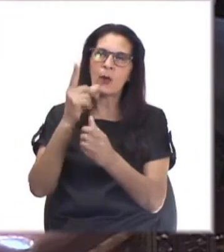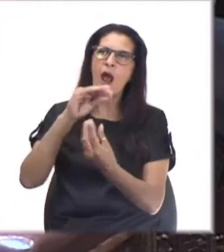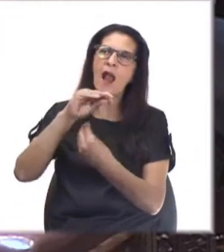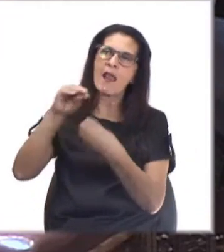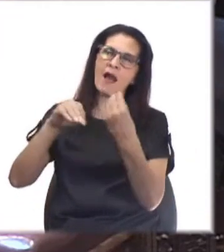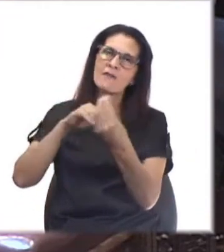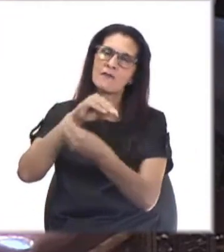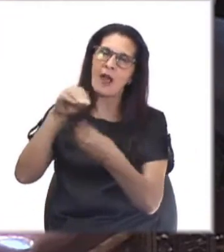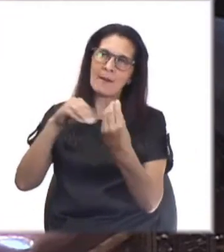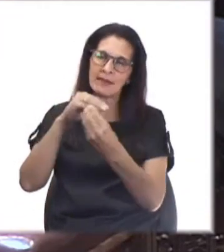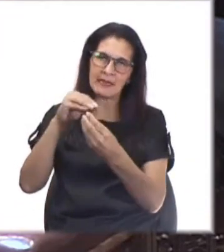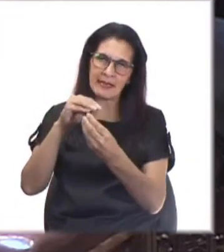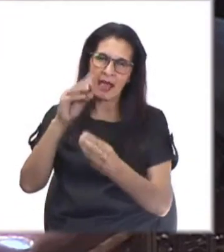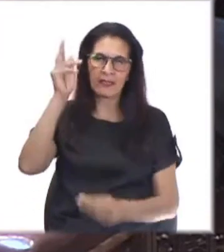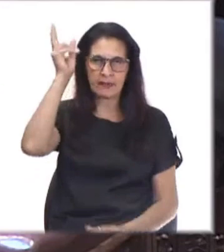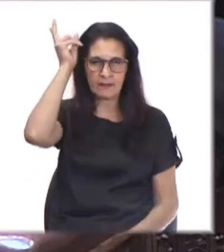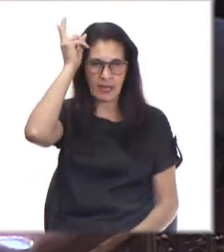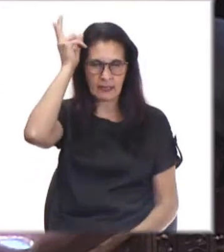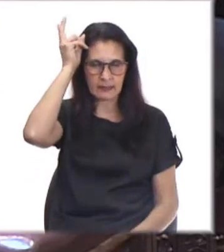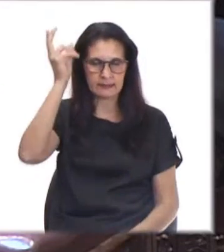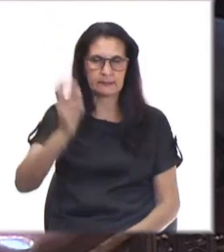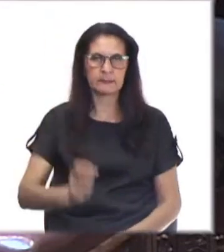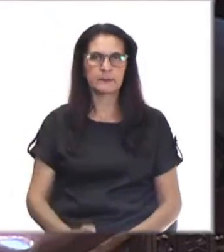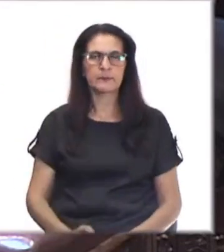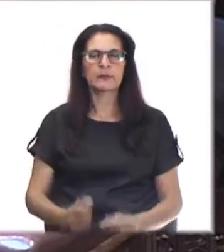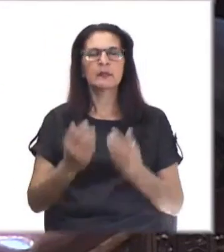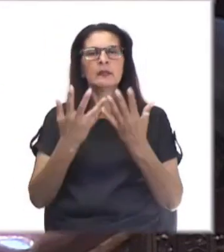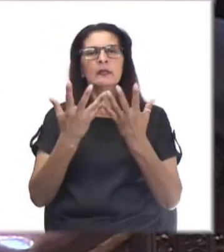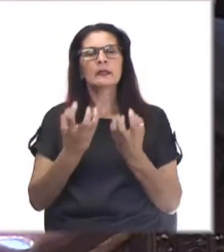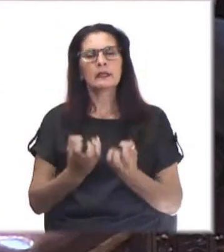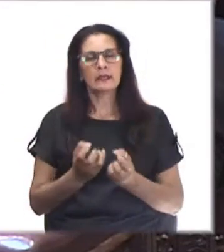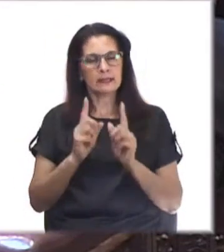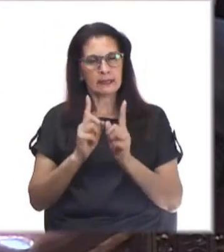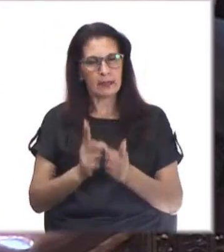del doctor Tabaré Vázquez. Queremos también